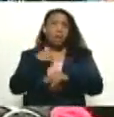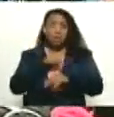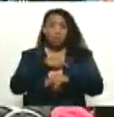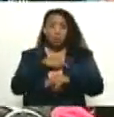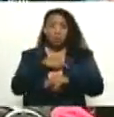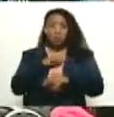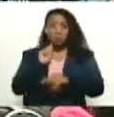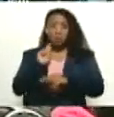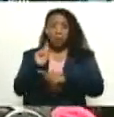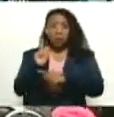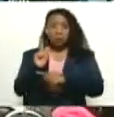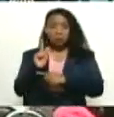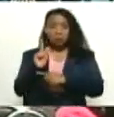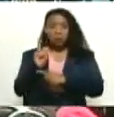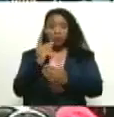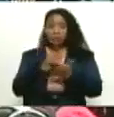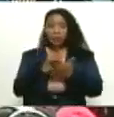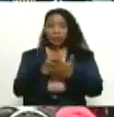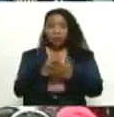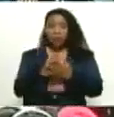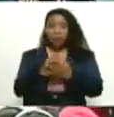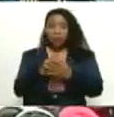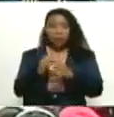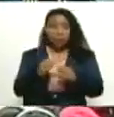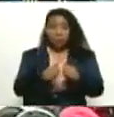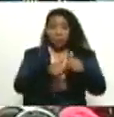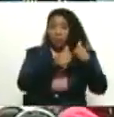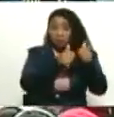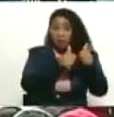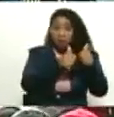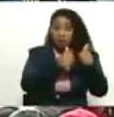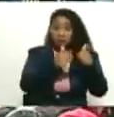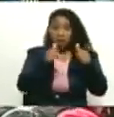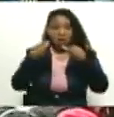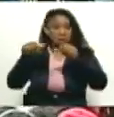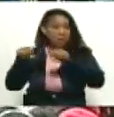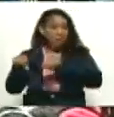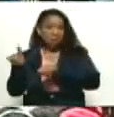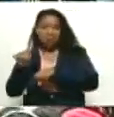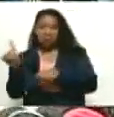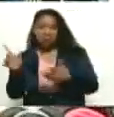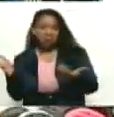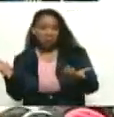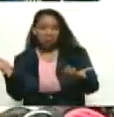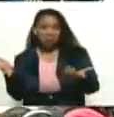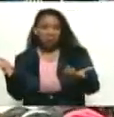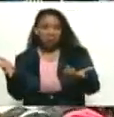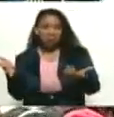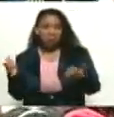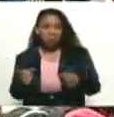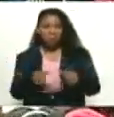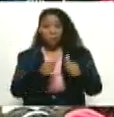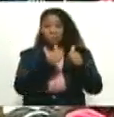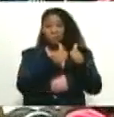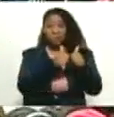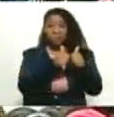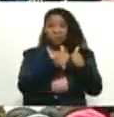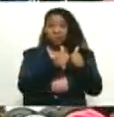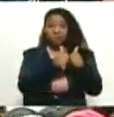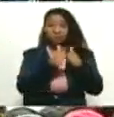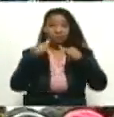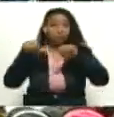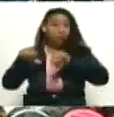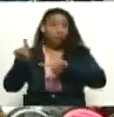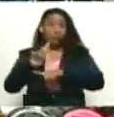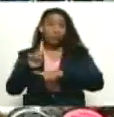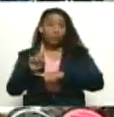ellos más de una vez. Ni por las buenas, ni por las malas. Ni por las buenas, ni por las